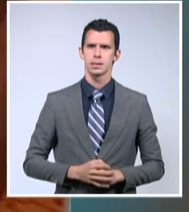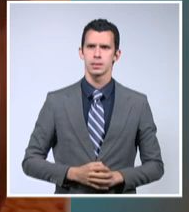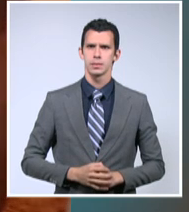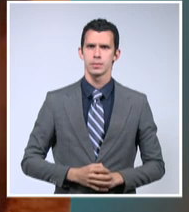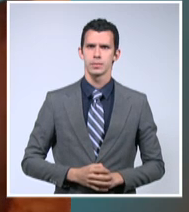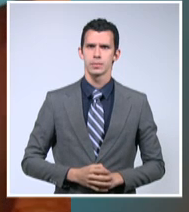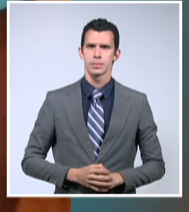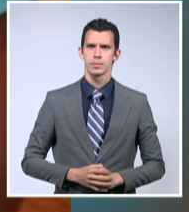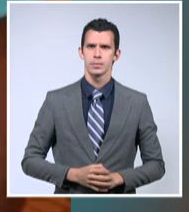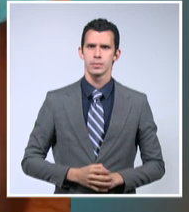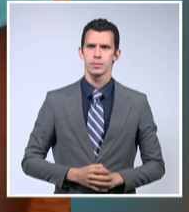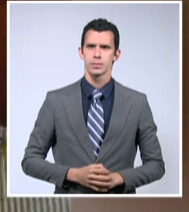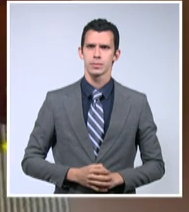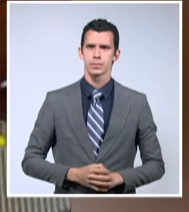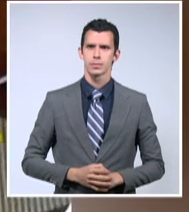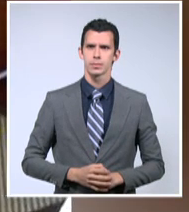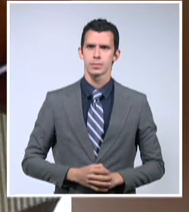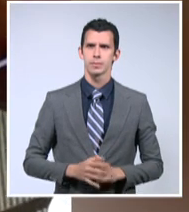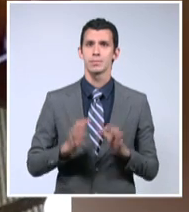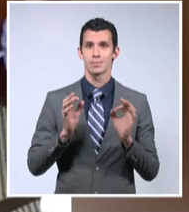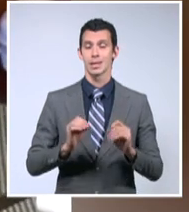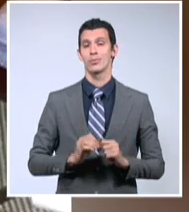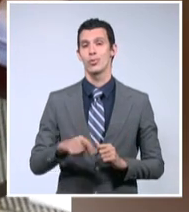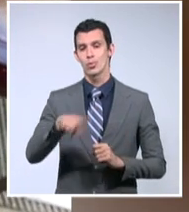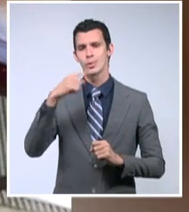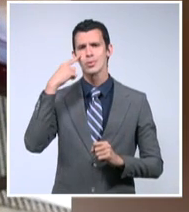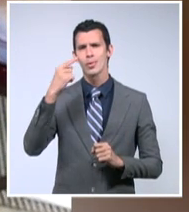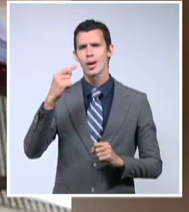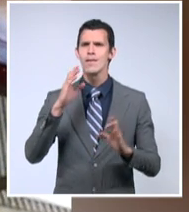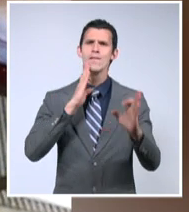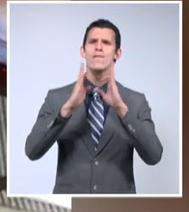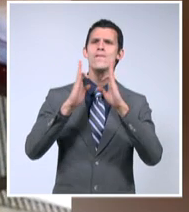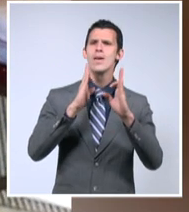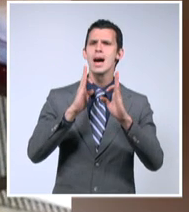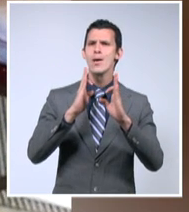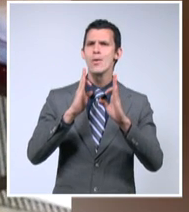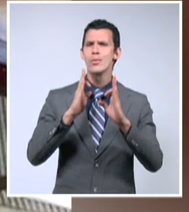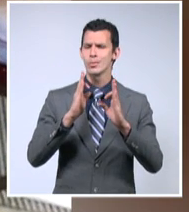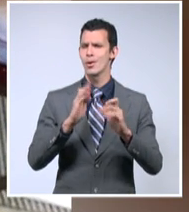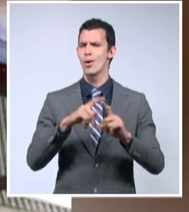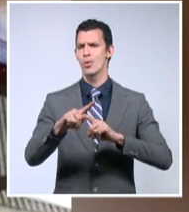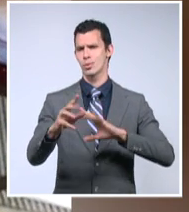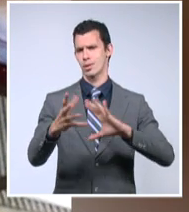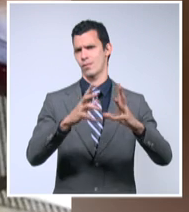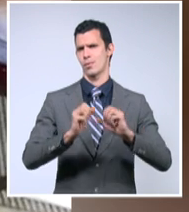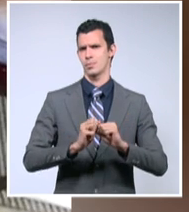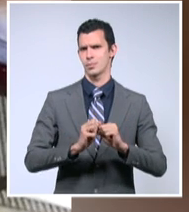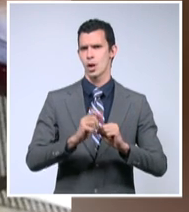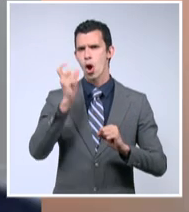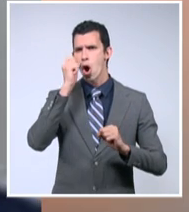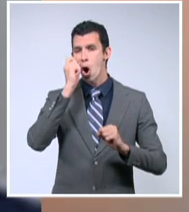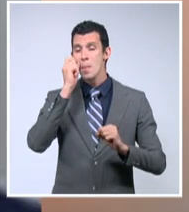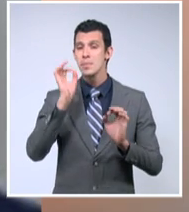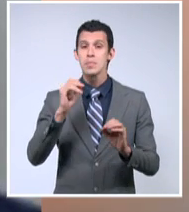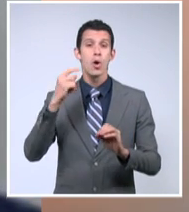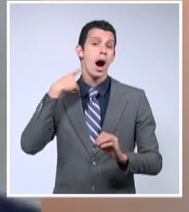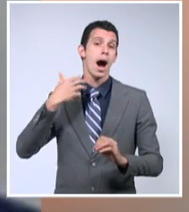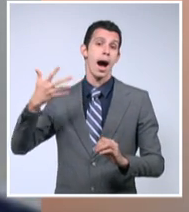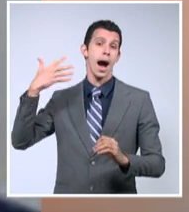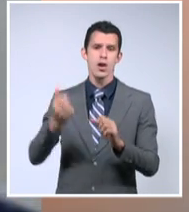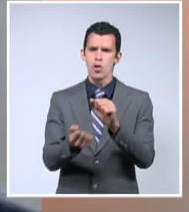Precisamente detrás de las publicaciones en Facebook aparece una tercera ficha. Se trata del terrorista Jorge Luis Fernández Figueras,